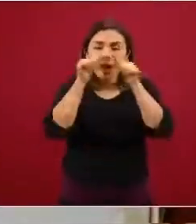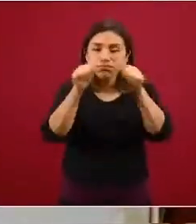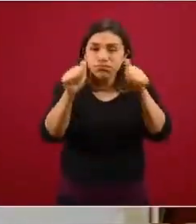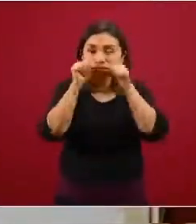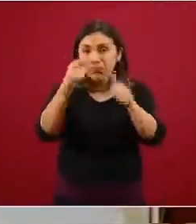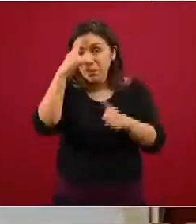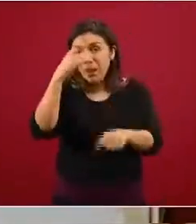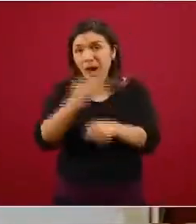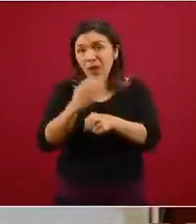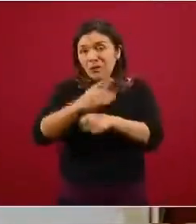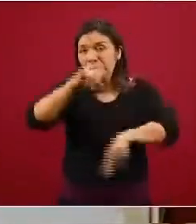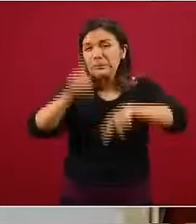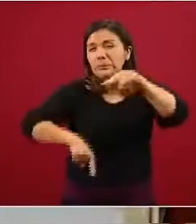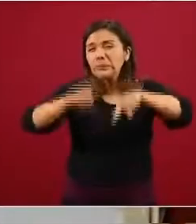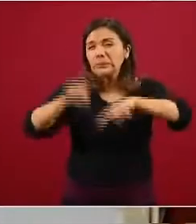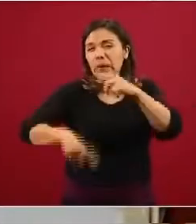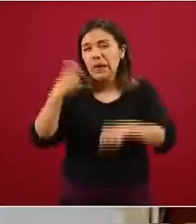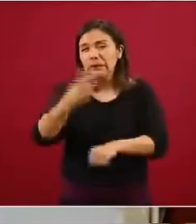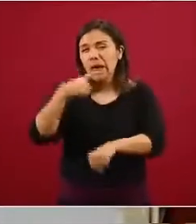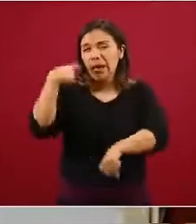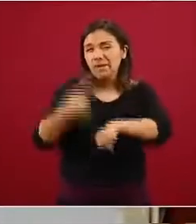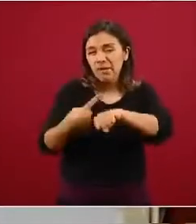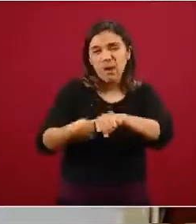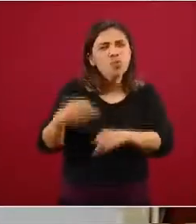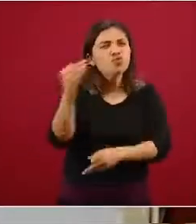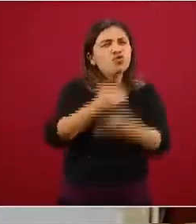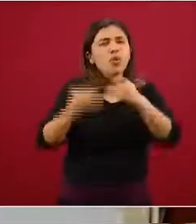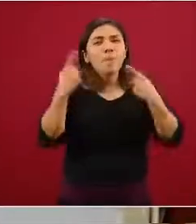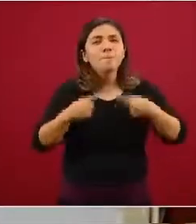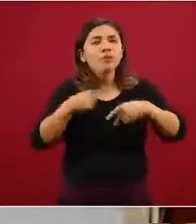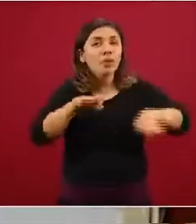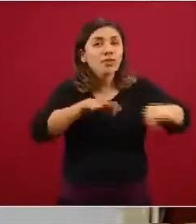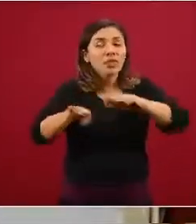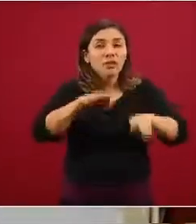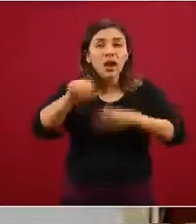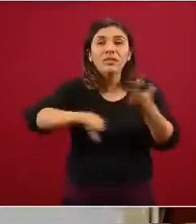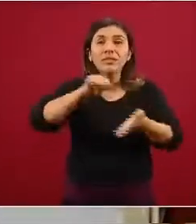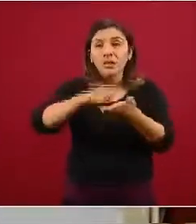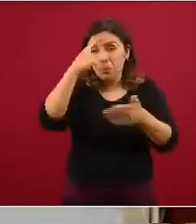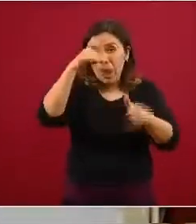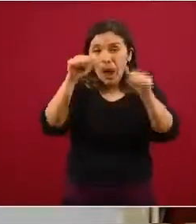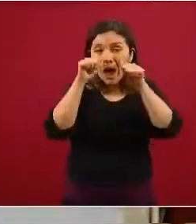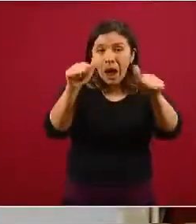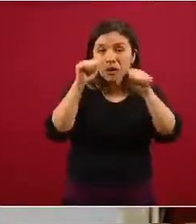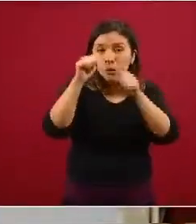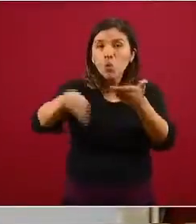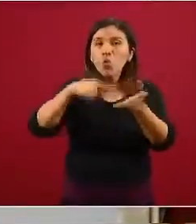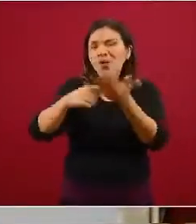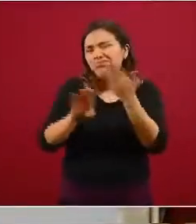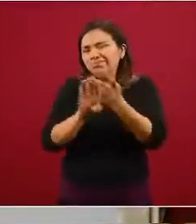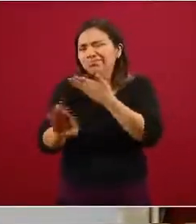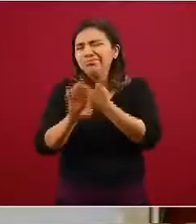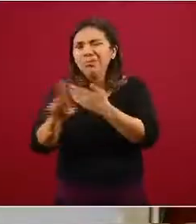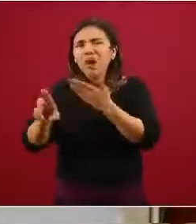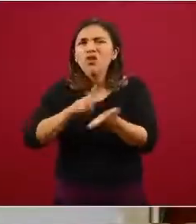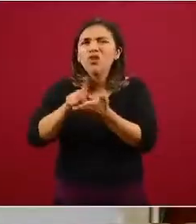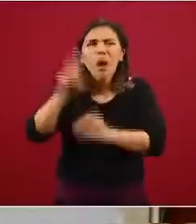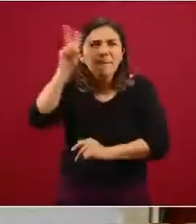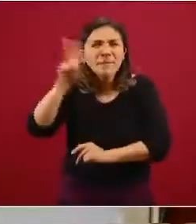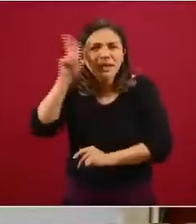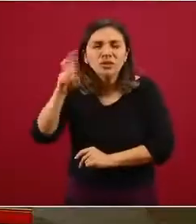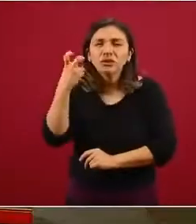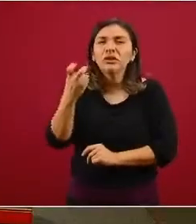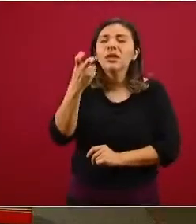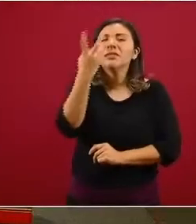están combatiendo la pandemia. A todos los trabajadores de los centros de atención para la prevención de adicciones de nuestras